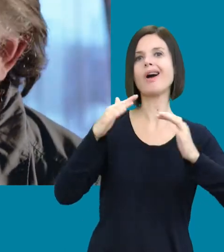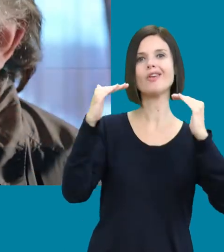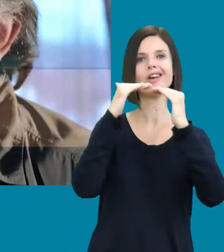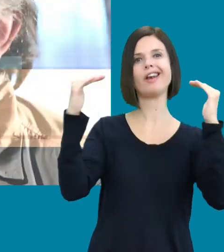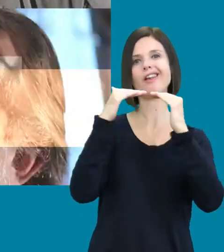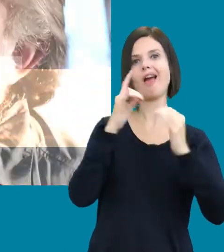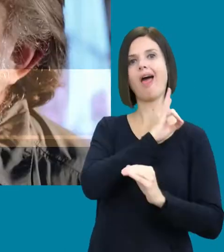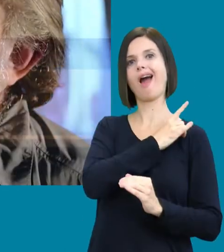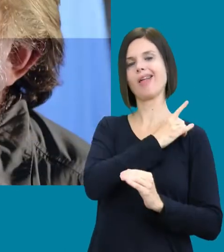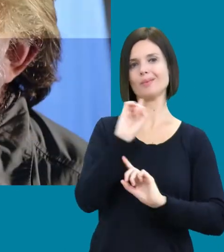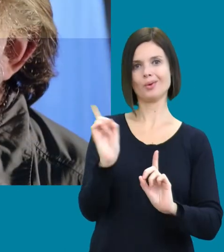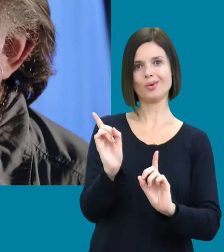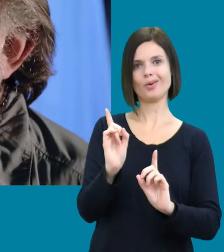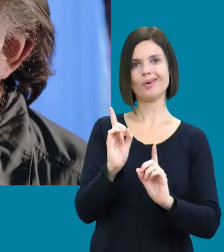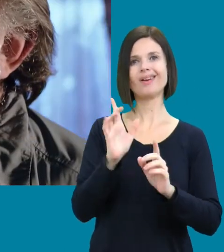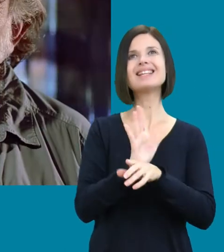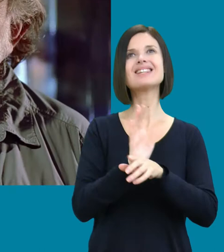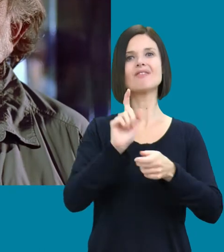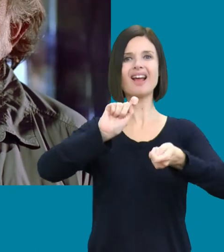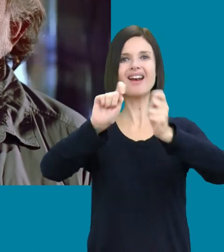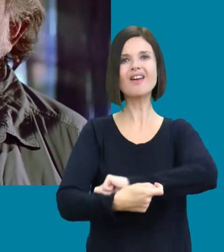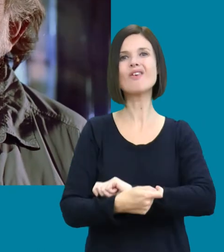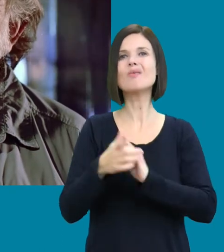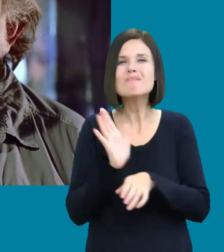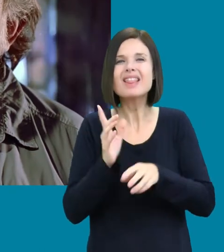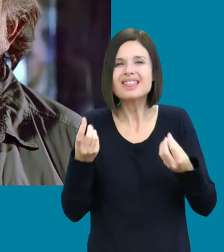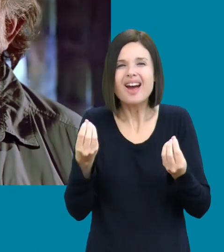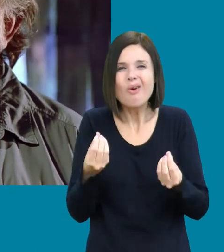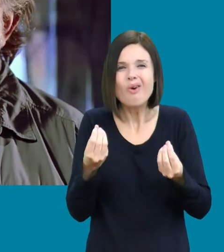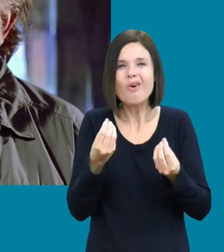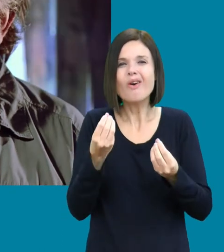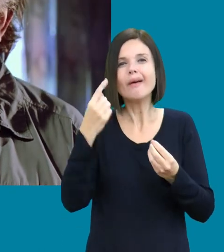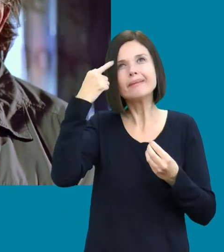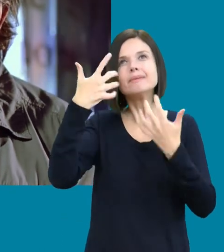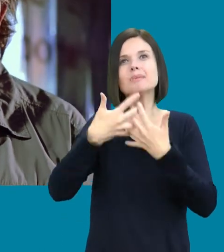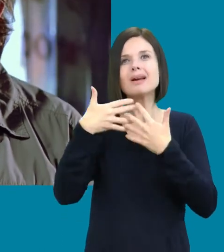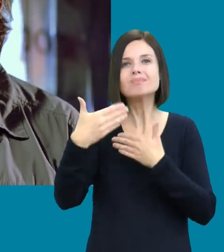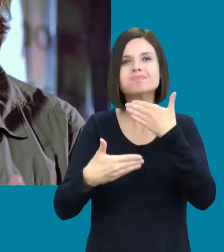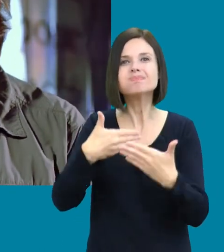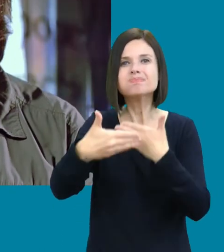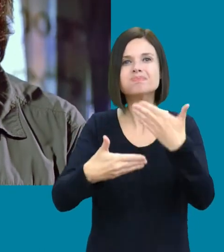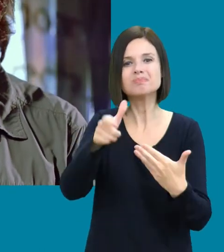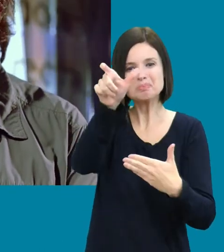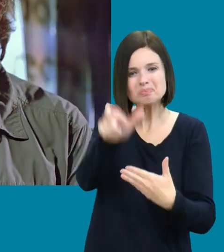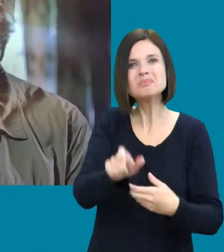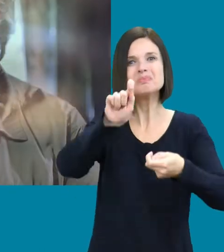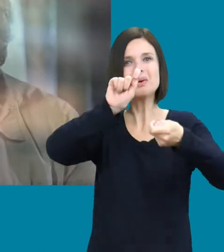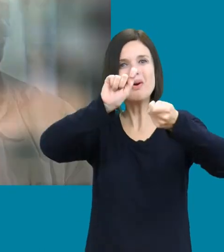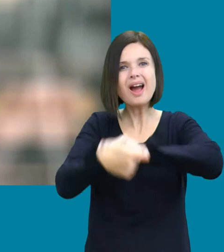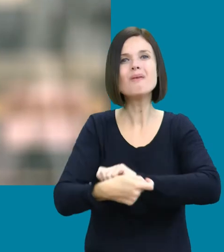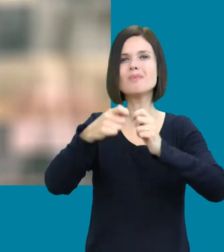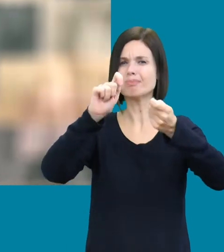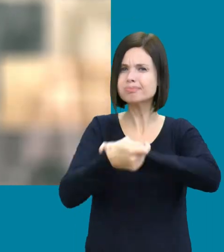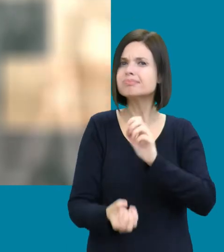Ser reformista hoy es seguir pensando que siempre podés ser un elemento de cambio.